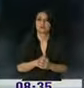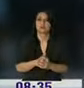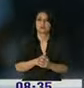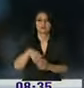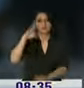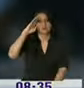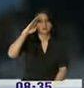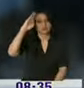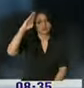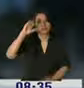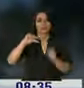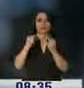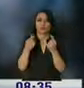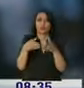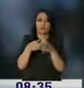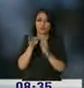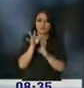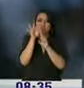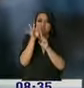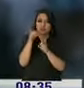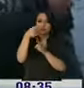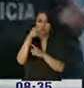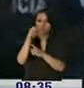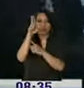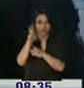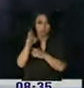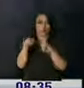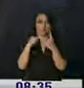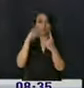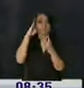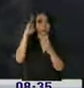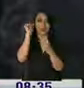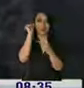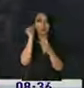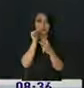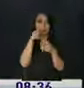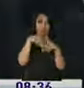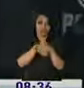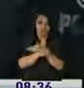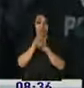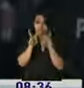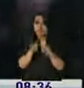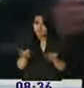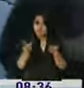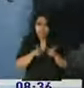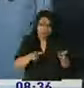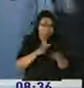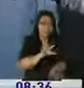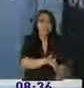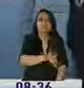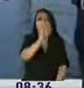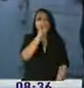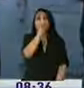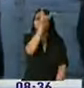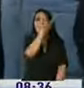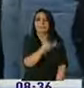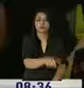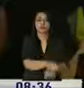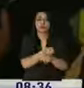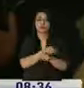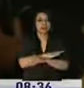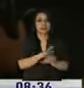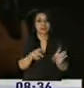de Operaciones Especiales GOEL Criminalística, quienes al realizar la inspección del sitio solo habrían encontrado a uno de los acusados.